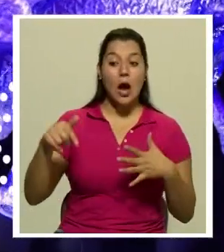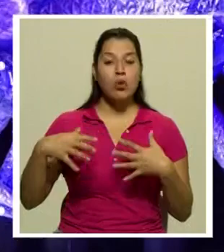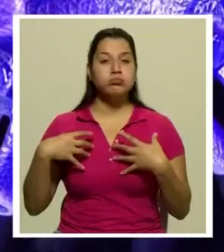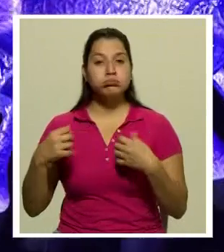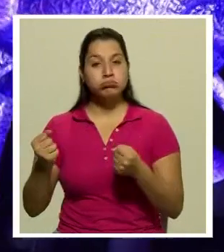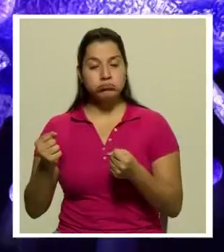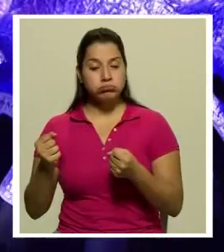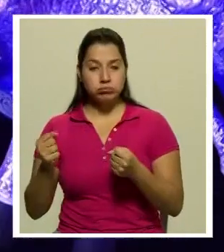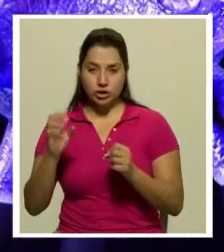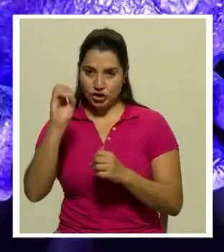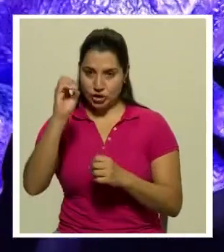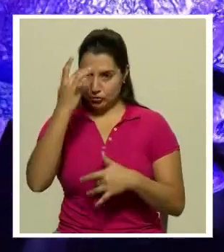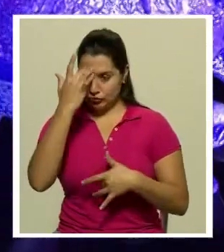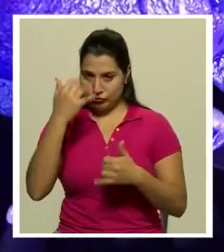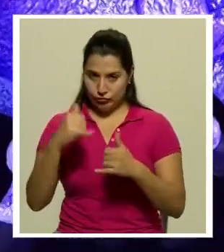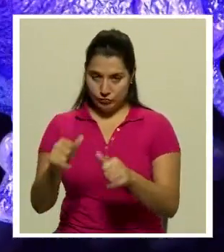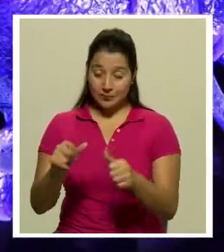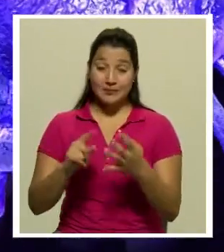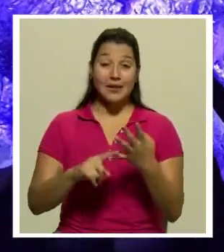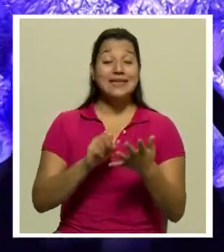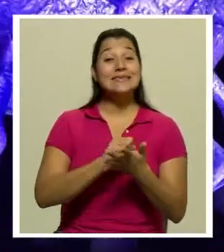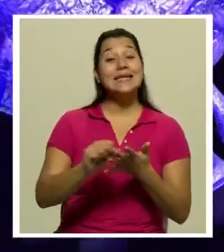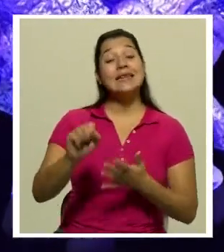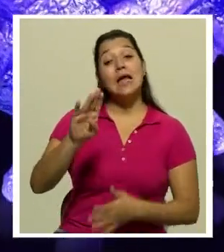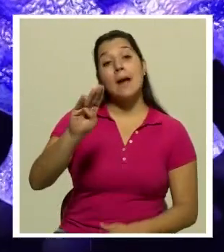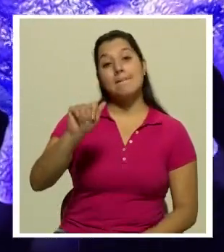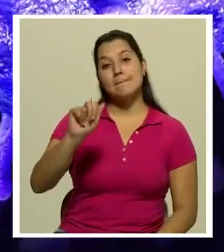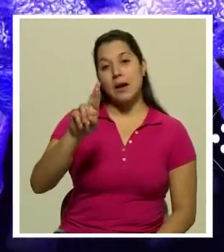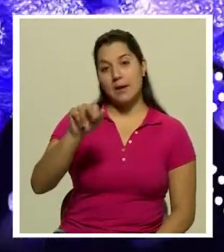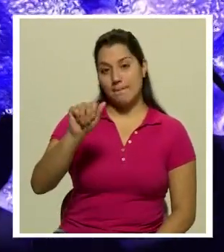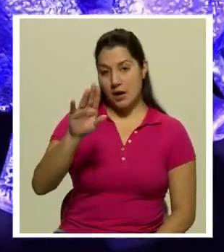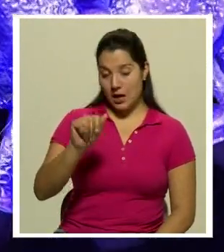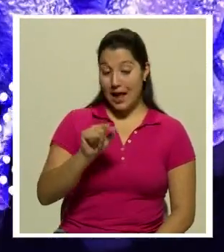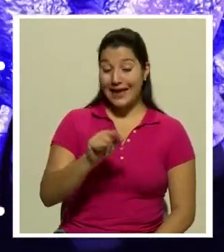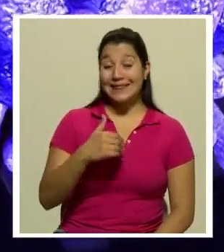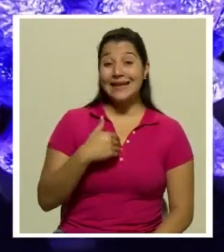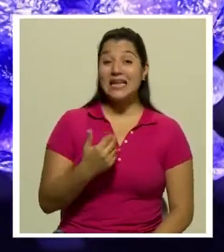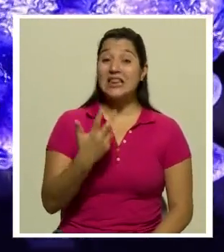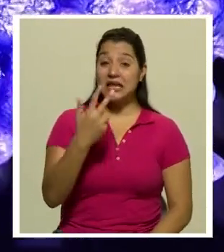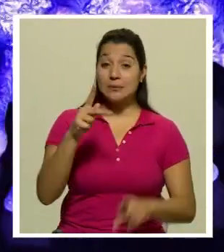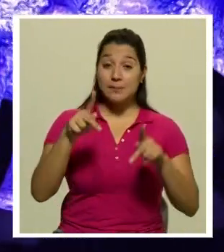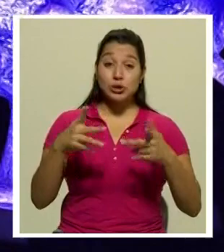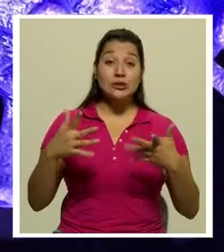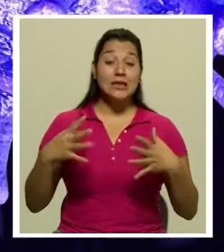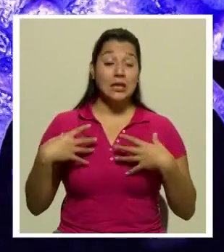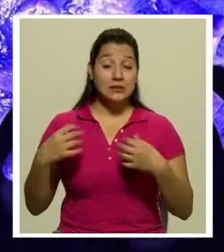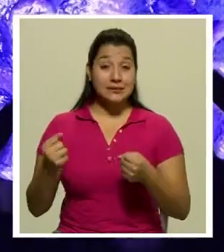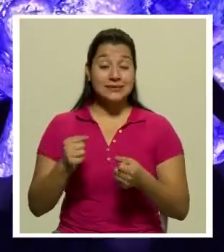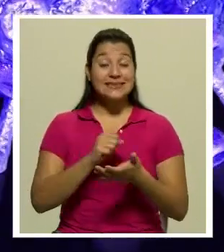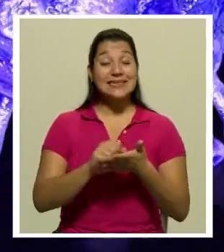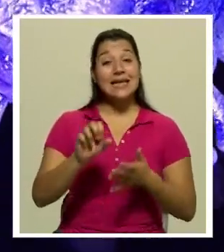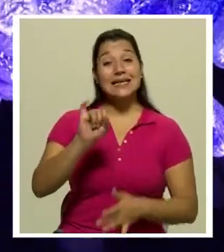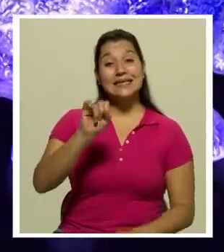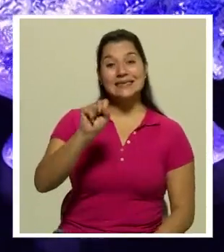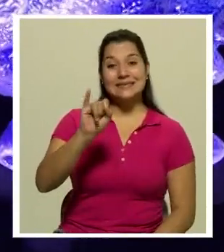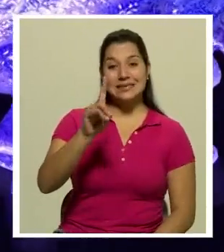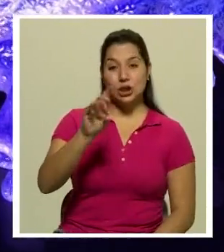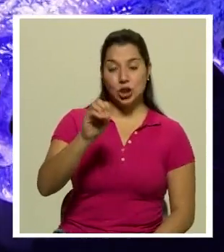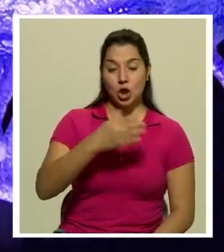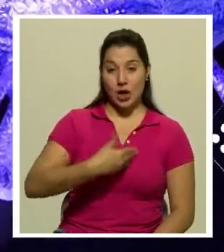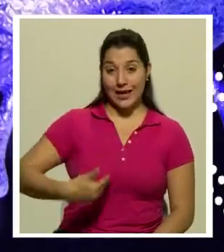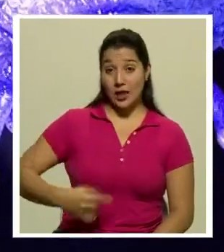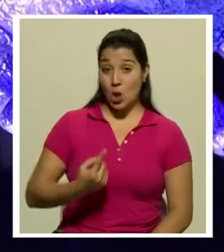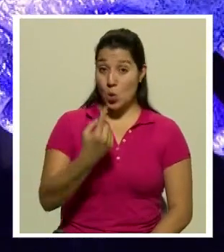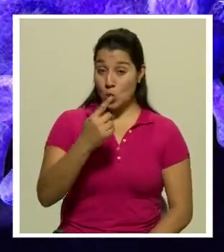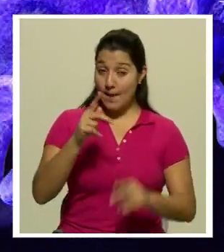de la enfermedad. Santa Bárbara de Heredia, 3 personas que lograron vencer al COVID. San Isidro de Heredia, 1